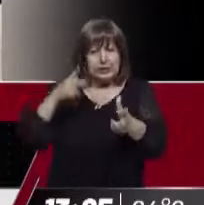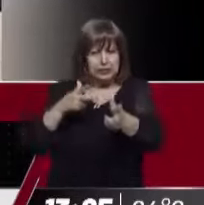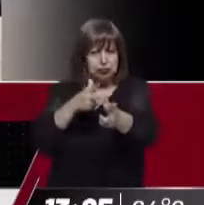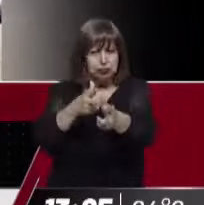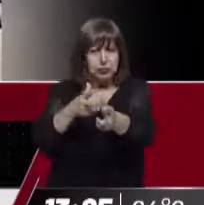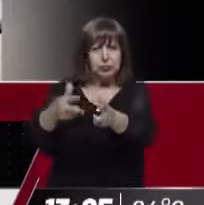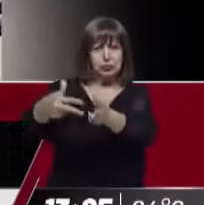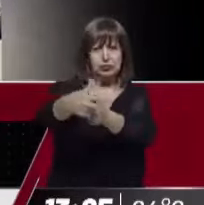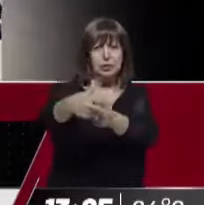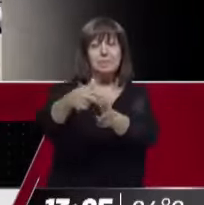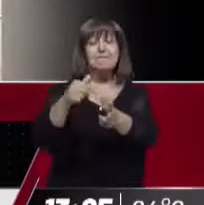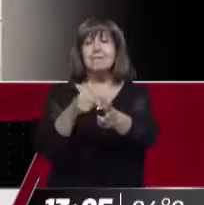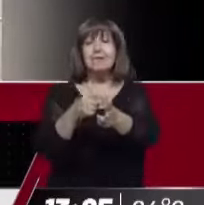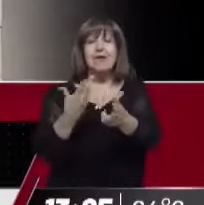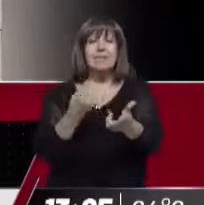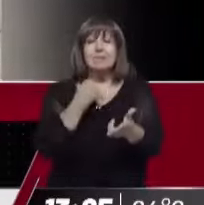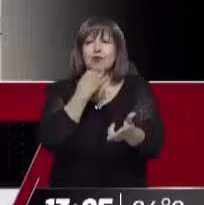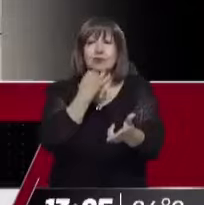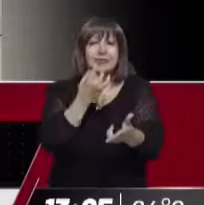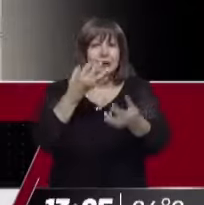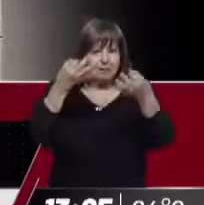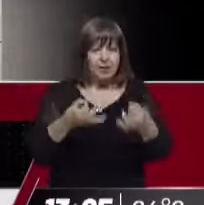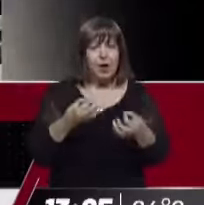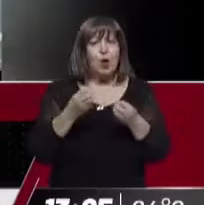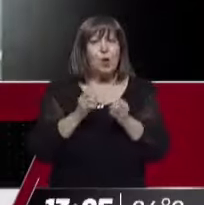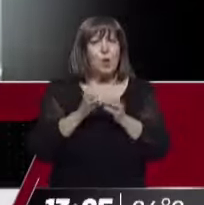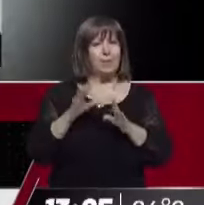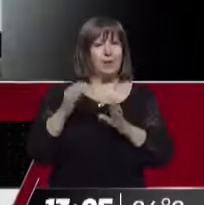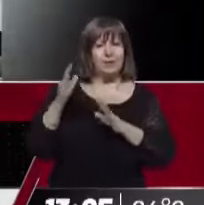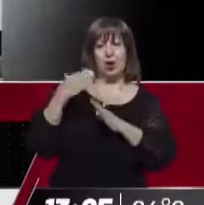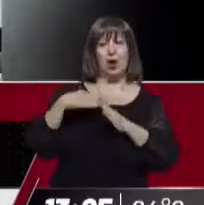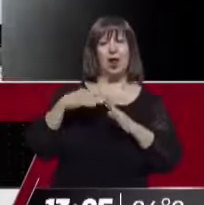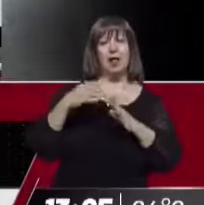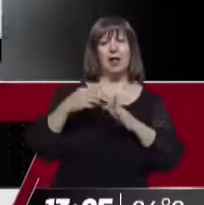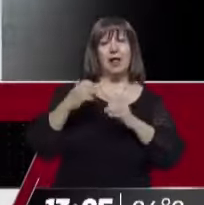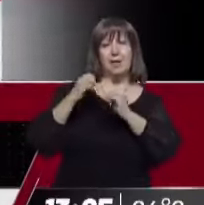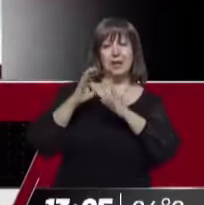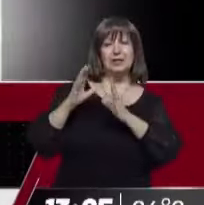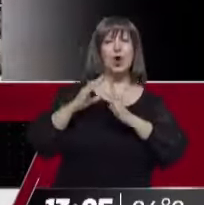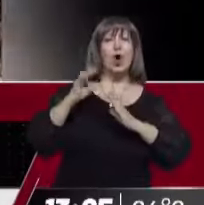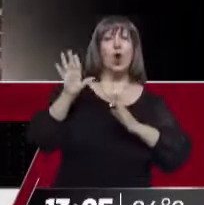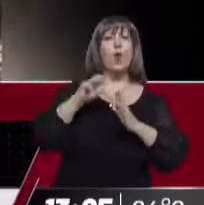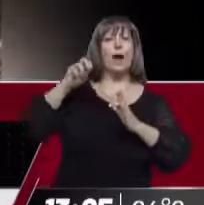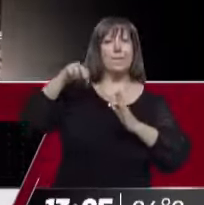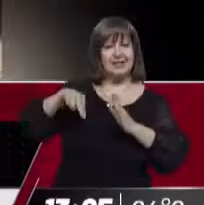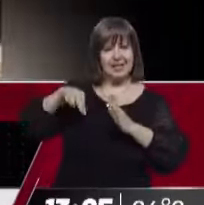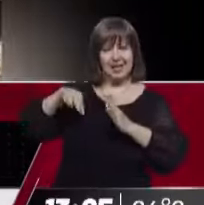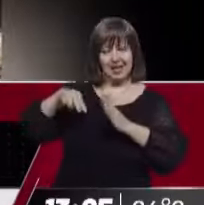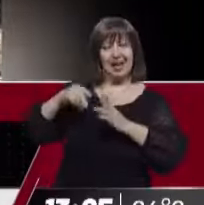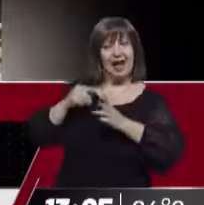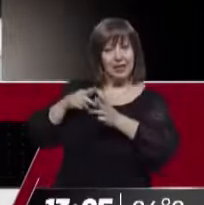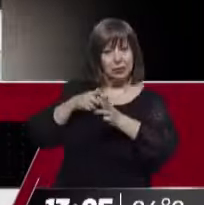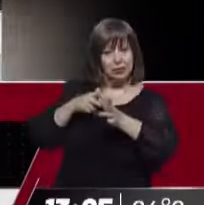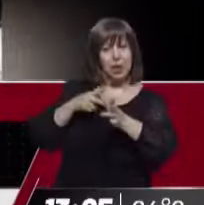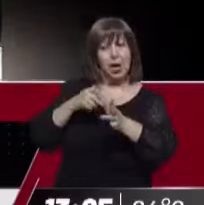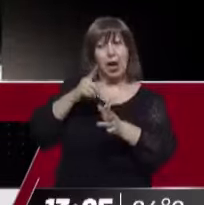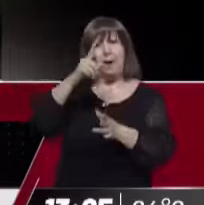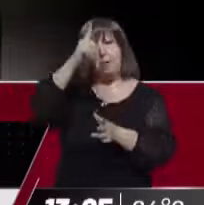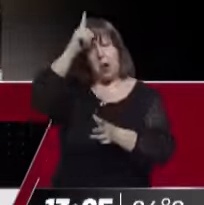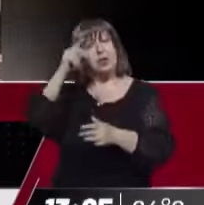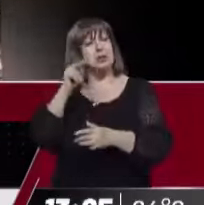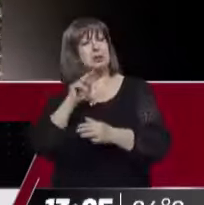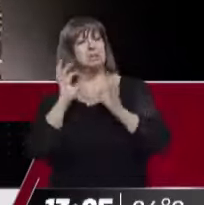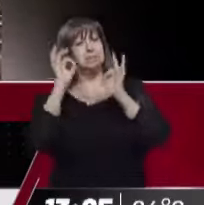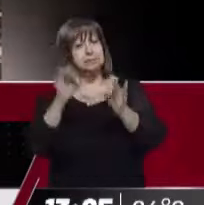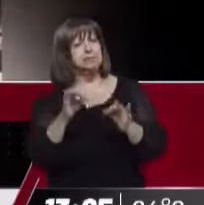van a ir modificando con el tiempo. Pero todo comenzó en el barrio Las Cortaderas, en Guaymallén, en Los Corralitos, donde la policía llega a